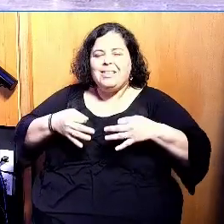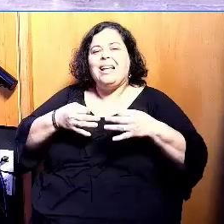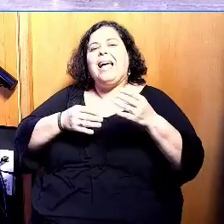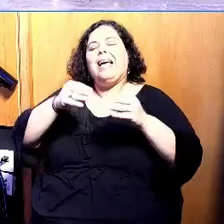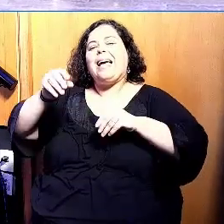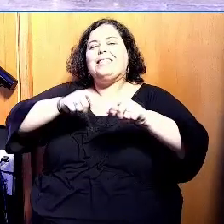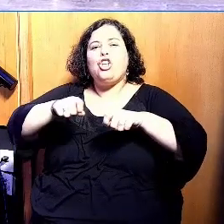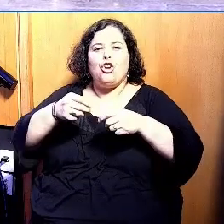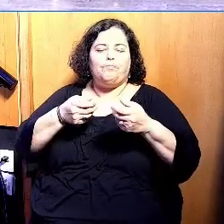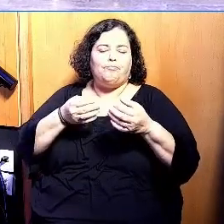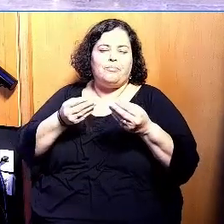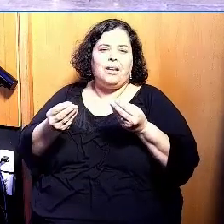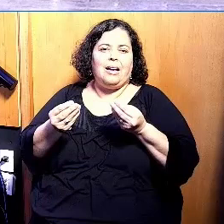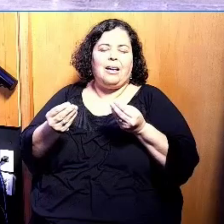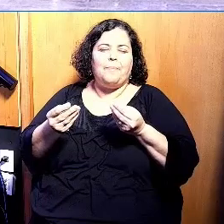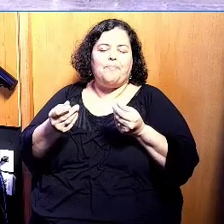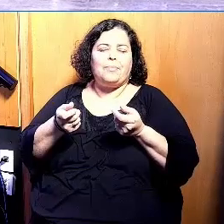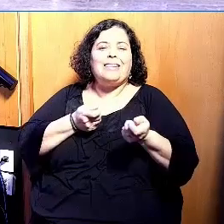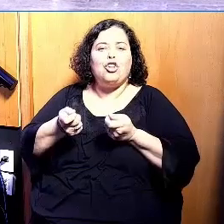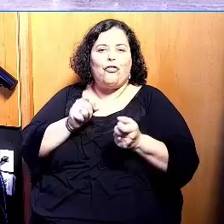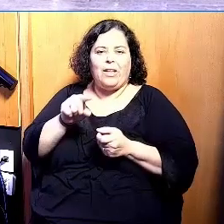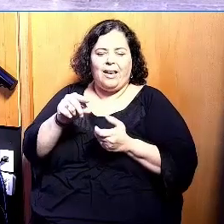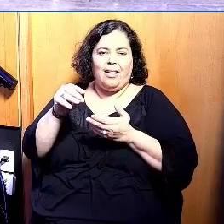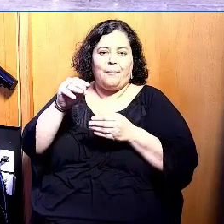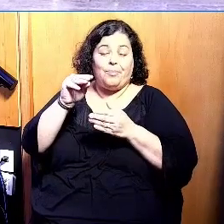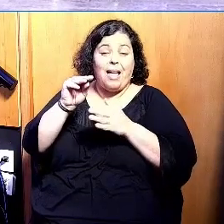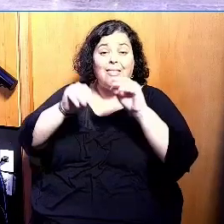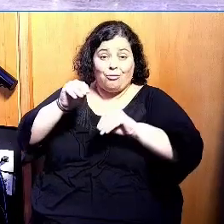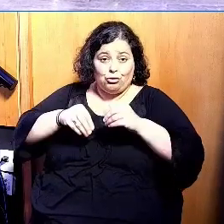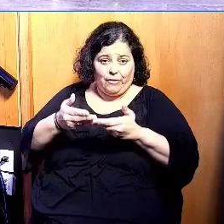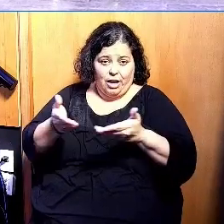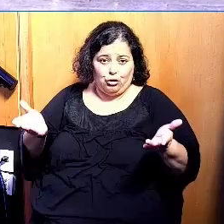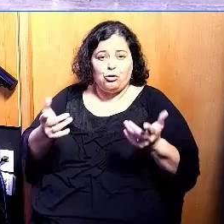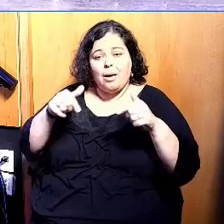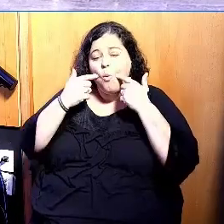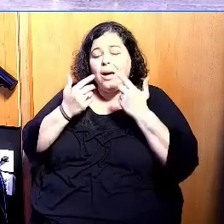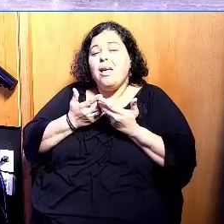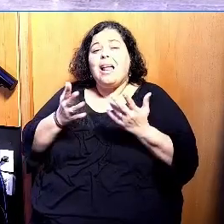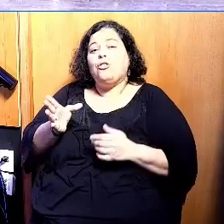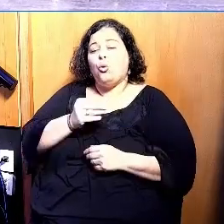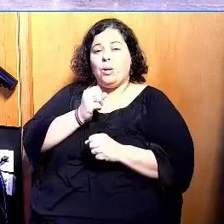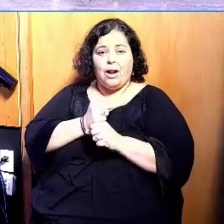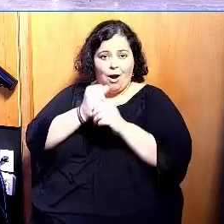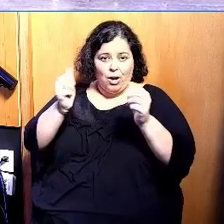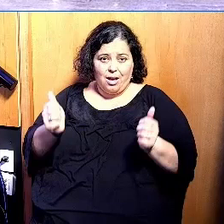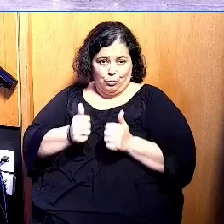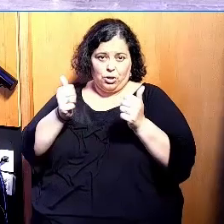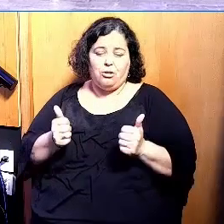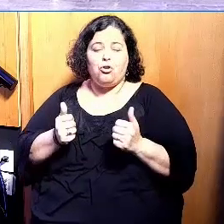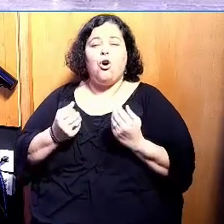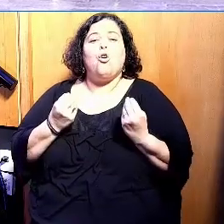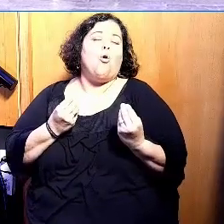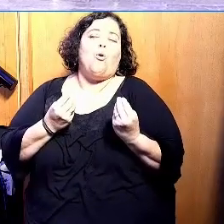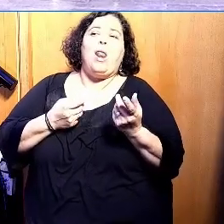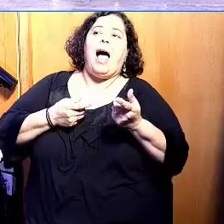datos. Y acá mencionarles algunos hitos que tienen que ver con todo el trabajo que hemos hecho y la evolución que hemos tenido en lo que tiene que ver con gestión